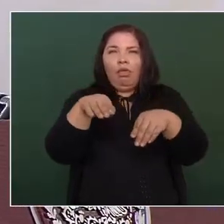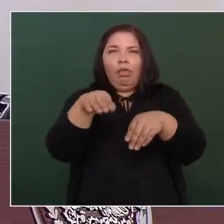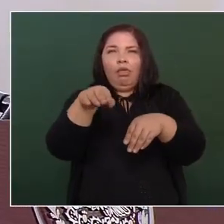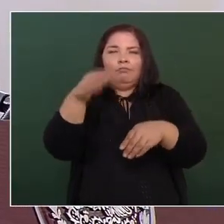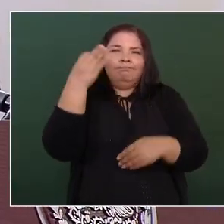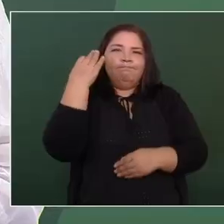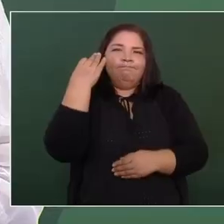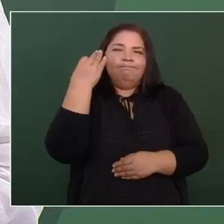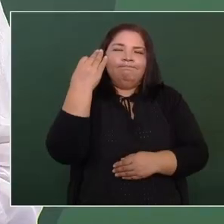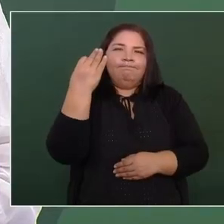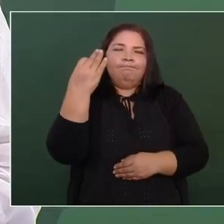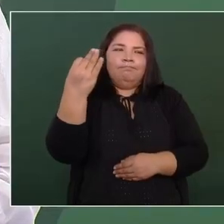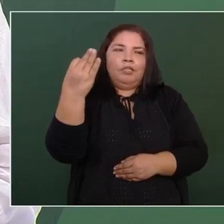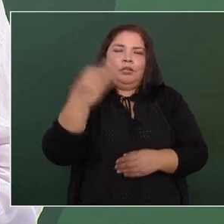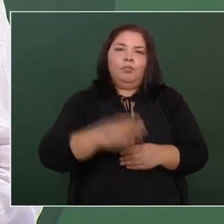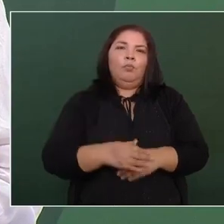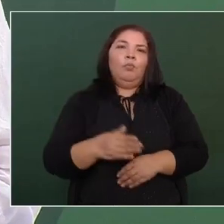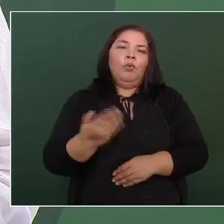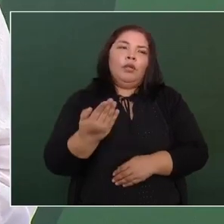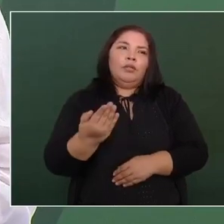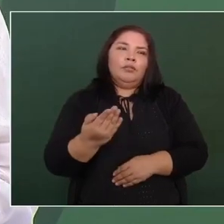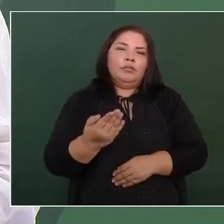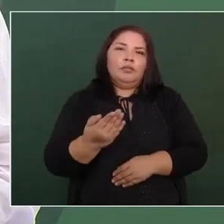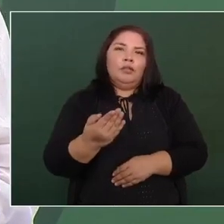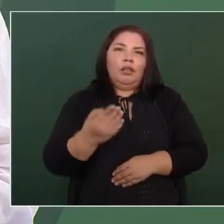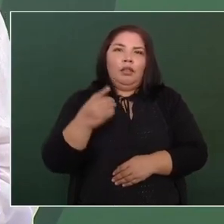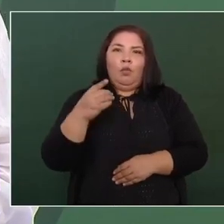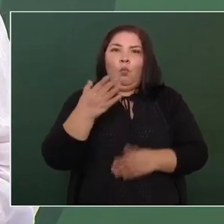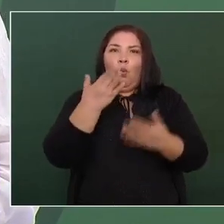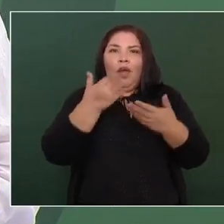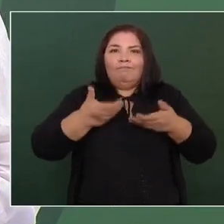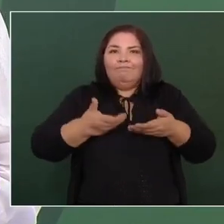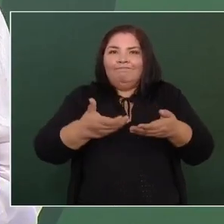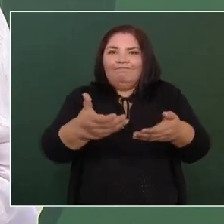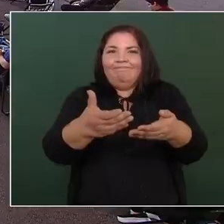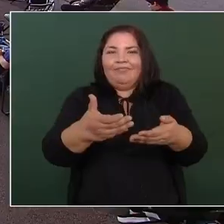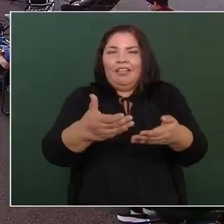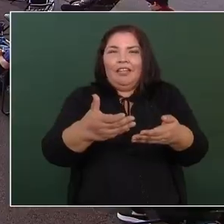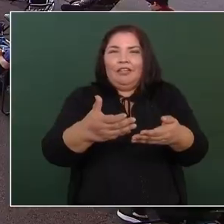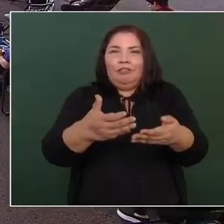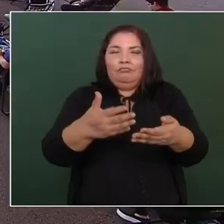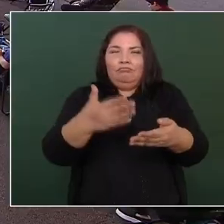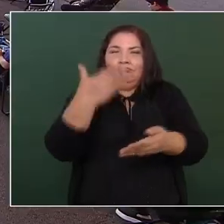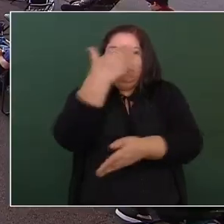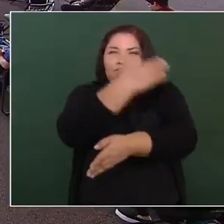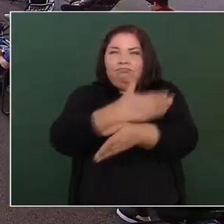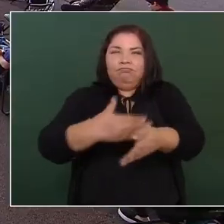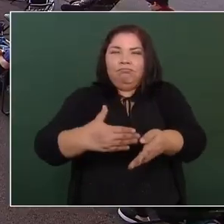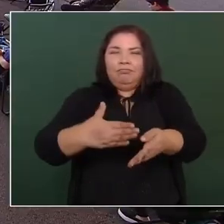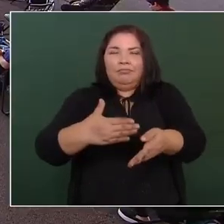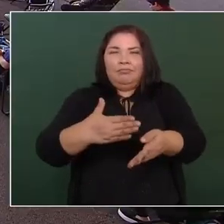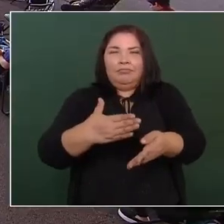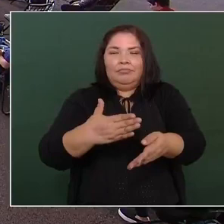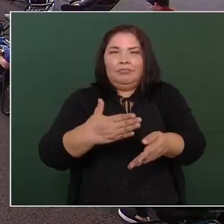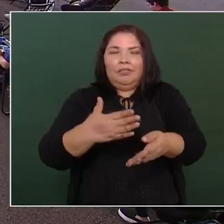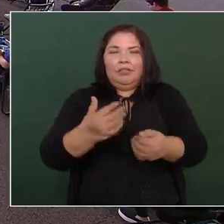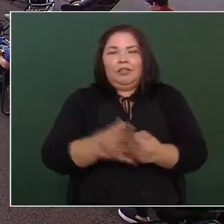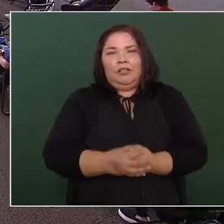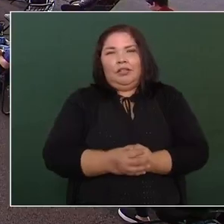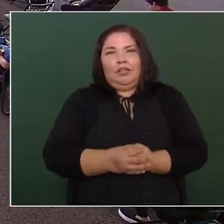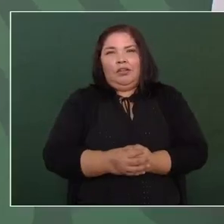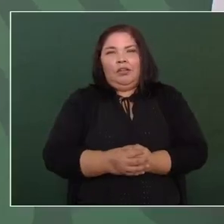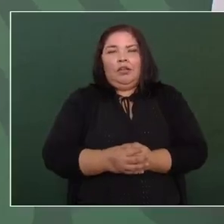Acapulco, porque estaba cortada la carretera y